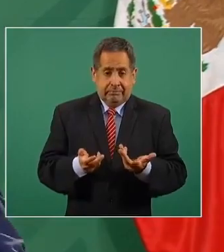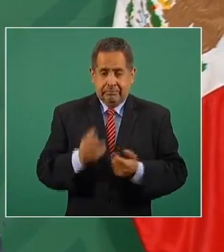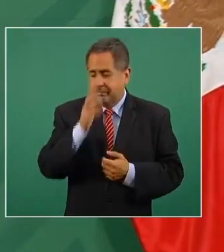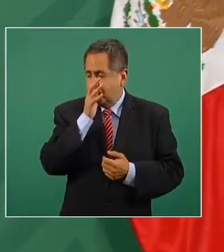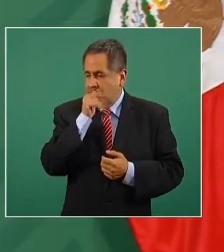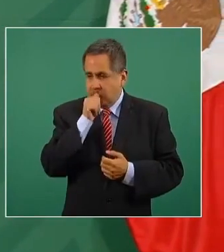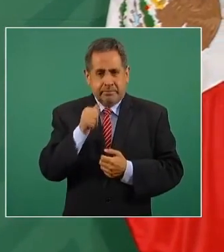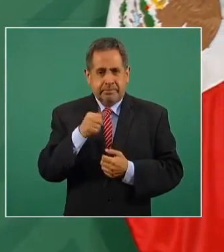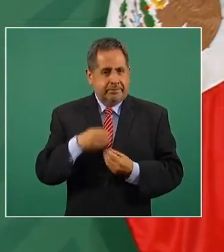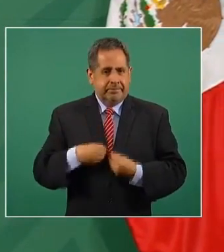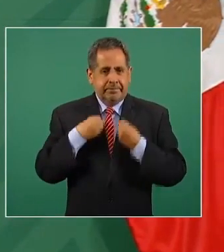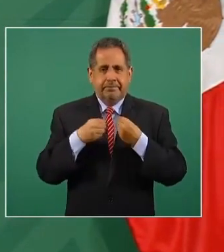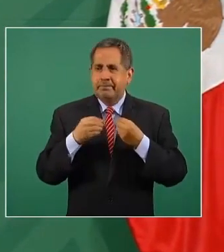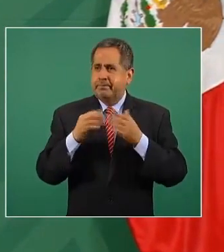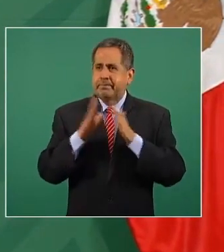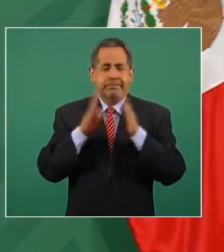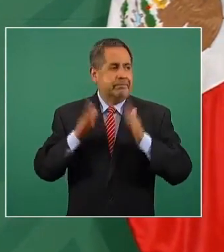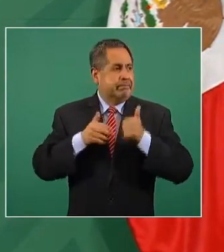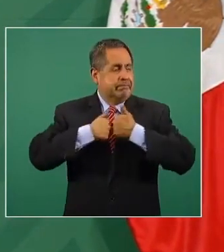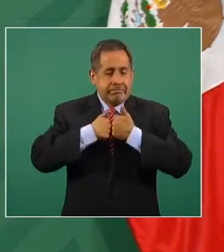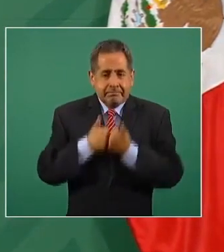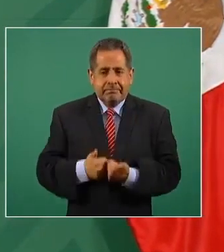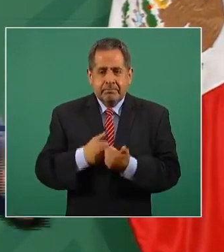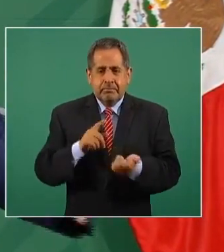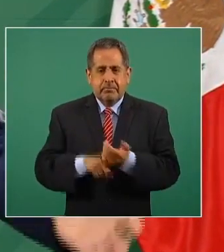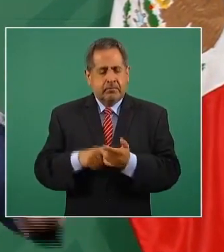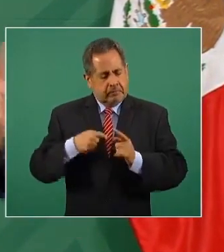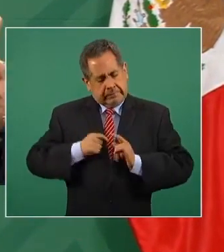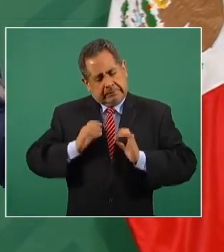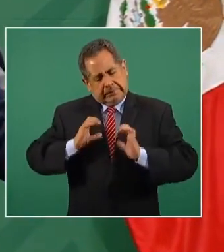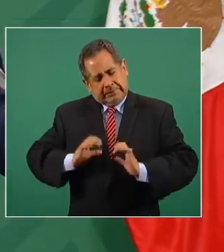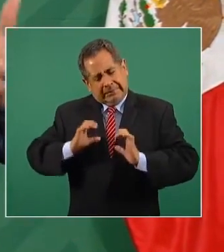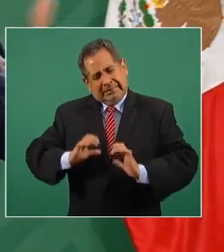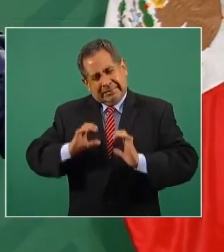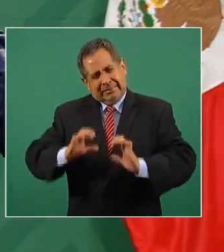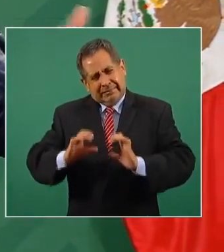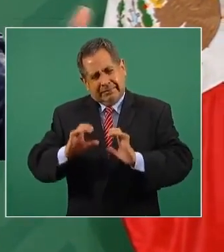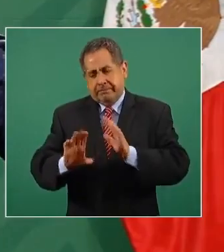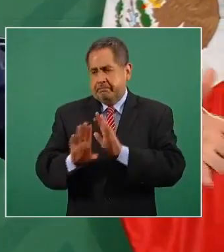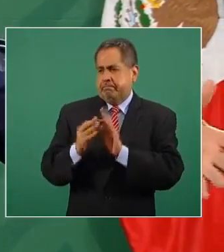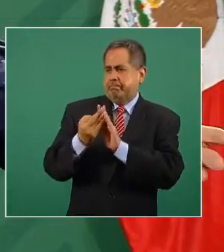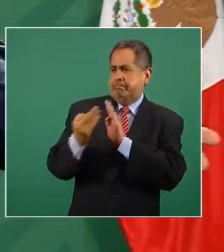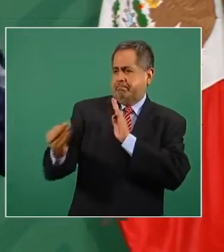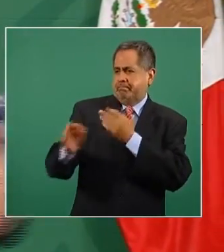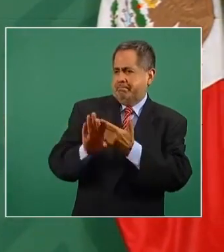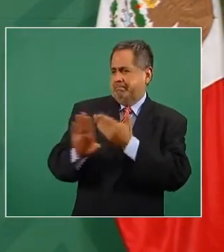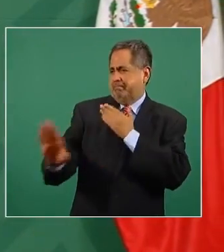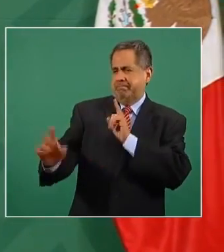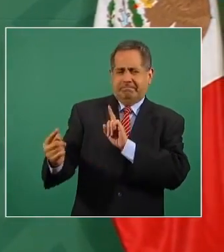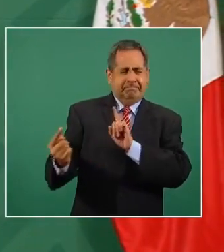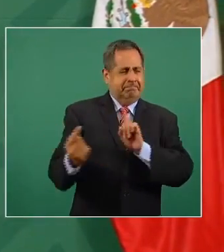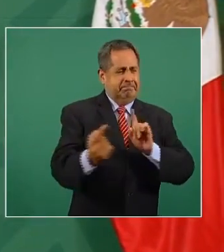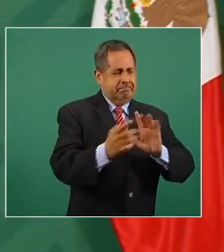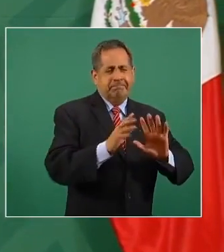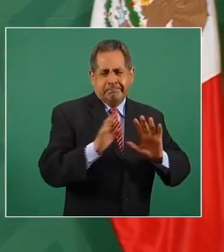se puede vivir encerrado me cuidé guarde mi sana distancia